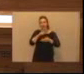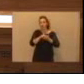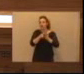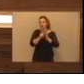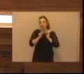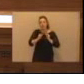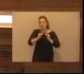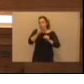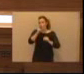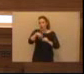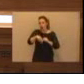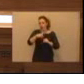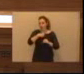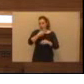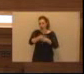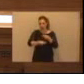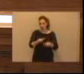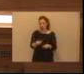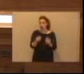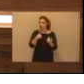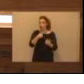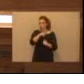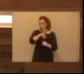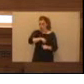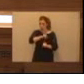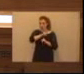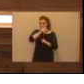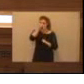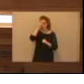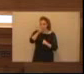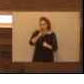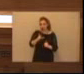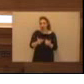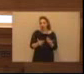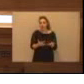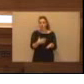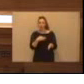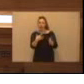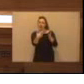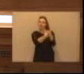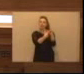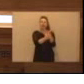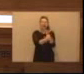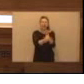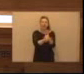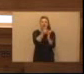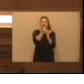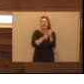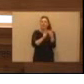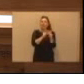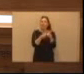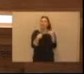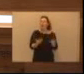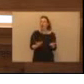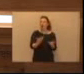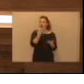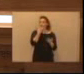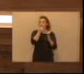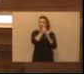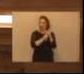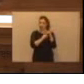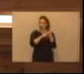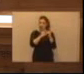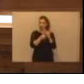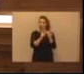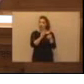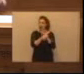Entonces, yo esperaba que hoy aquí nos explicaran qué cambió, qué criterios cambiaron, si cambiaron los criterios técnicos, o